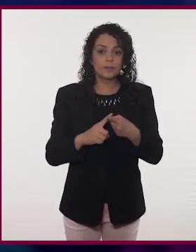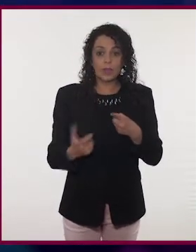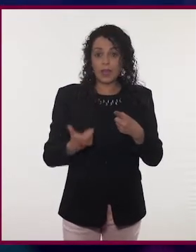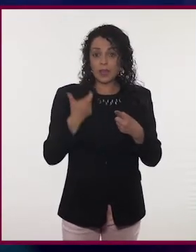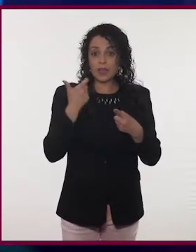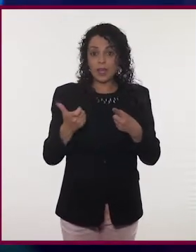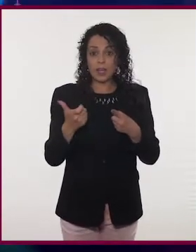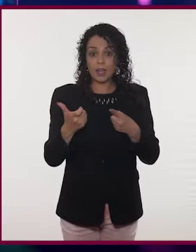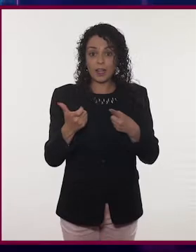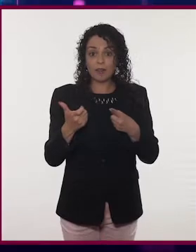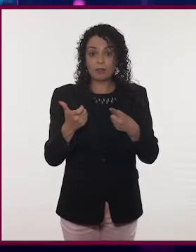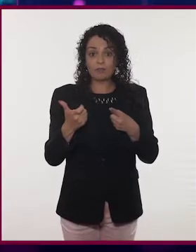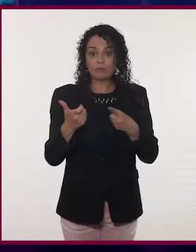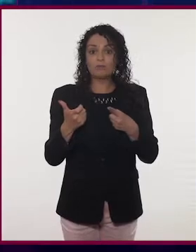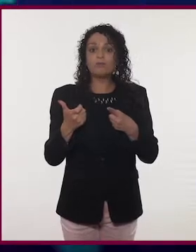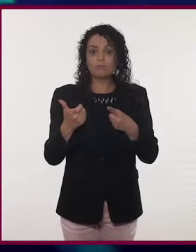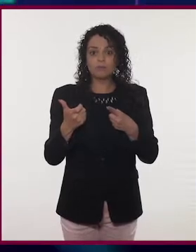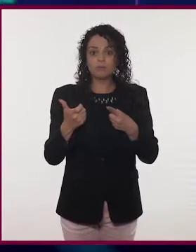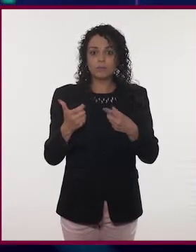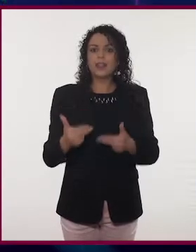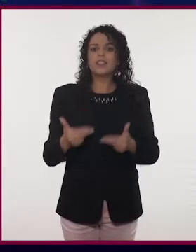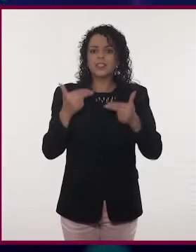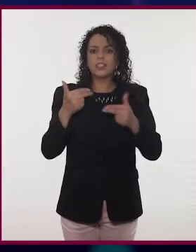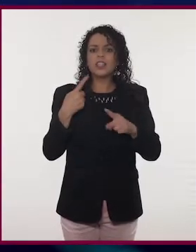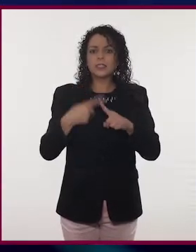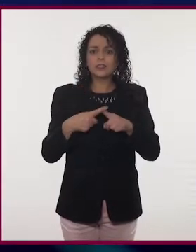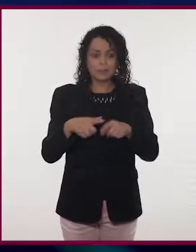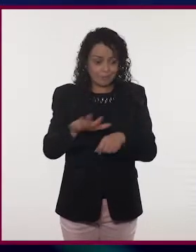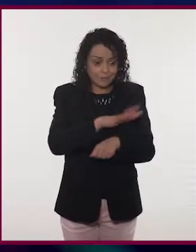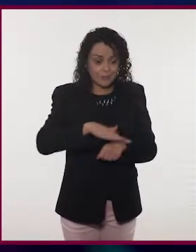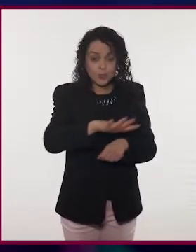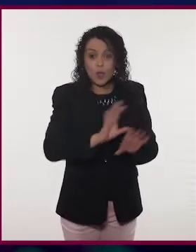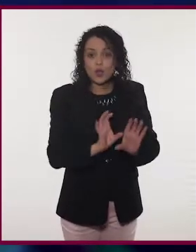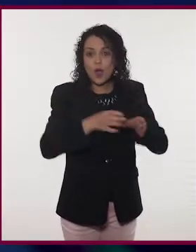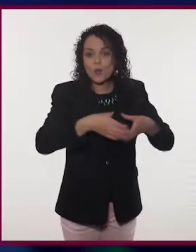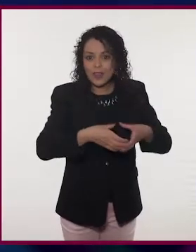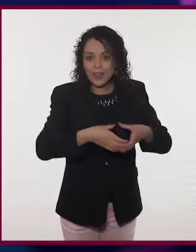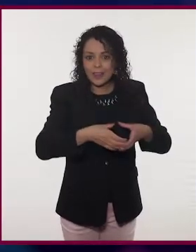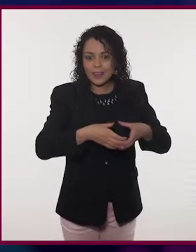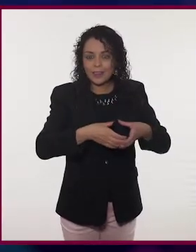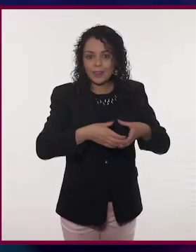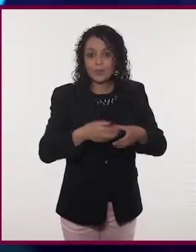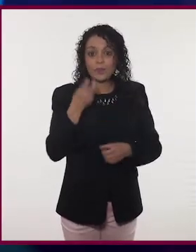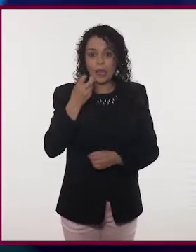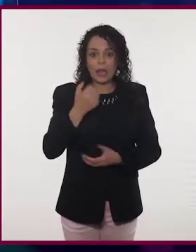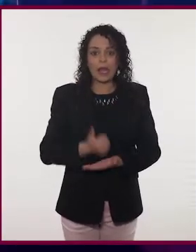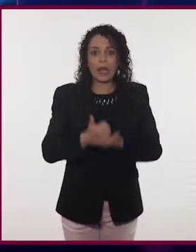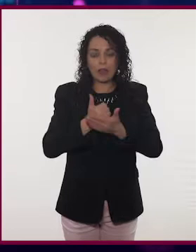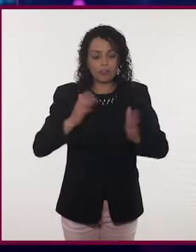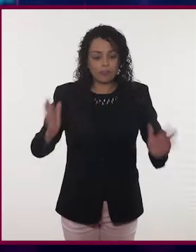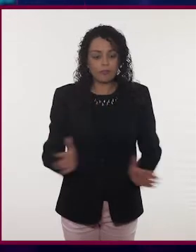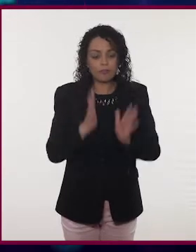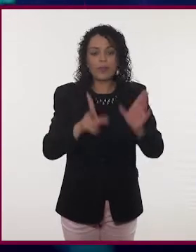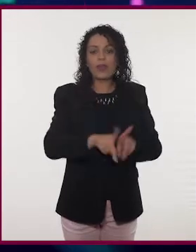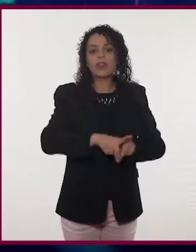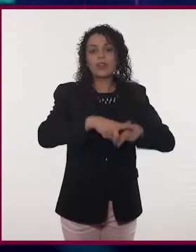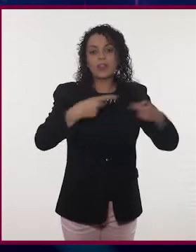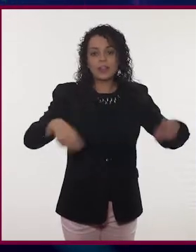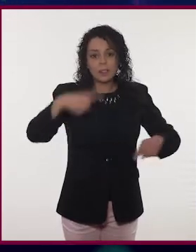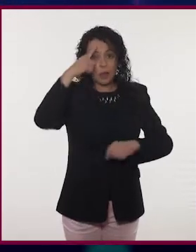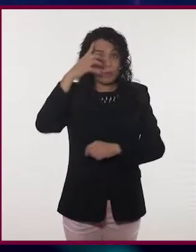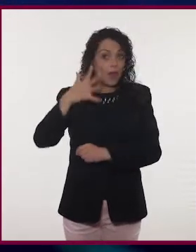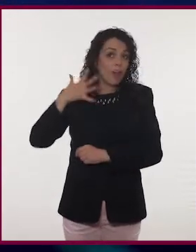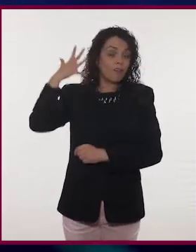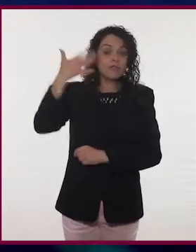dinero se queda en la comunidad, los ingresos se quedan en la comunidad, y esto fomenta que haya un desarrollo sustentable, que se